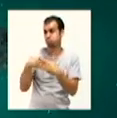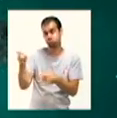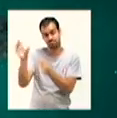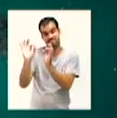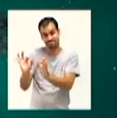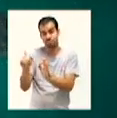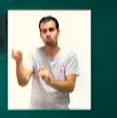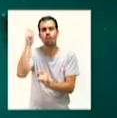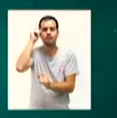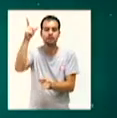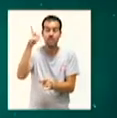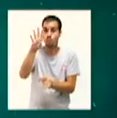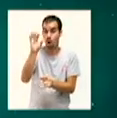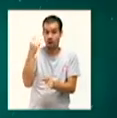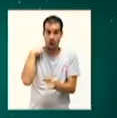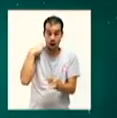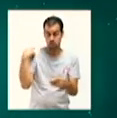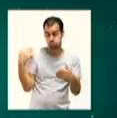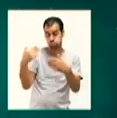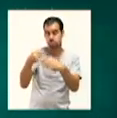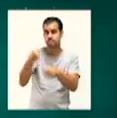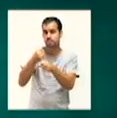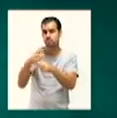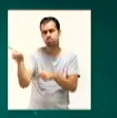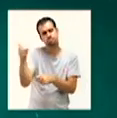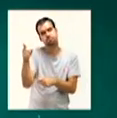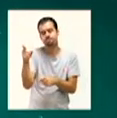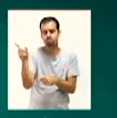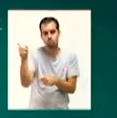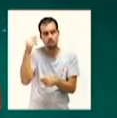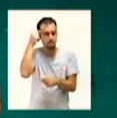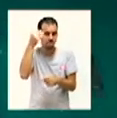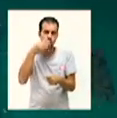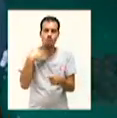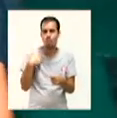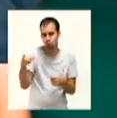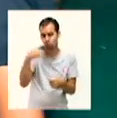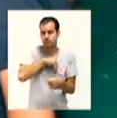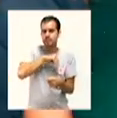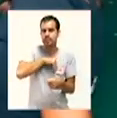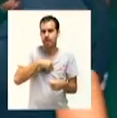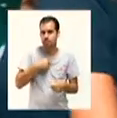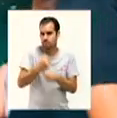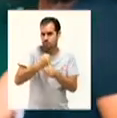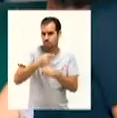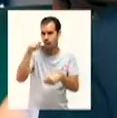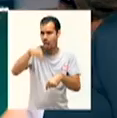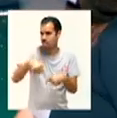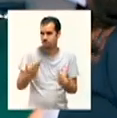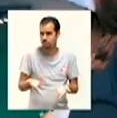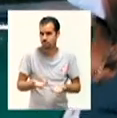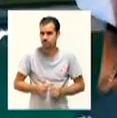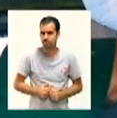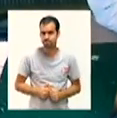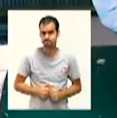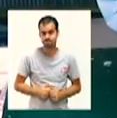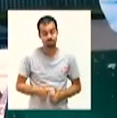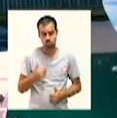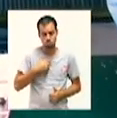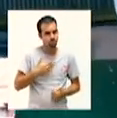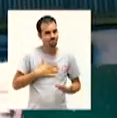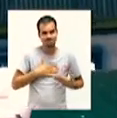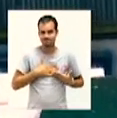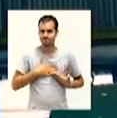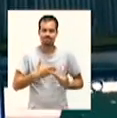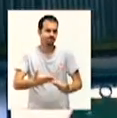un poco acerca de tu experiencia en estos 40 años. ¿Qué significa para usted trabajar en un lugar como este? Para mí el Central ha sido todo. Yo estoy trabajando aquí